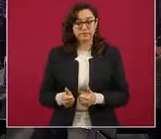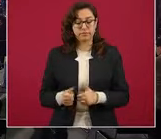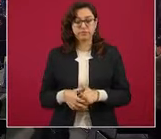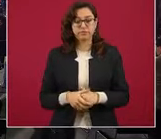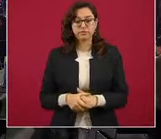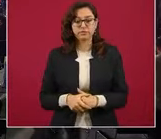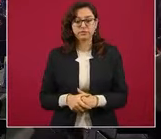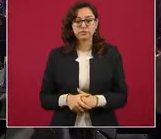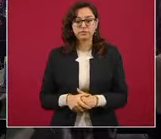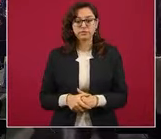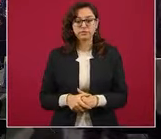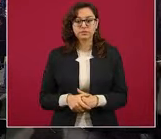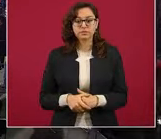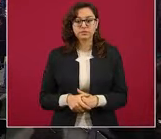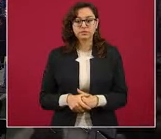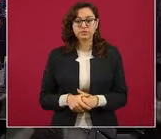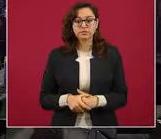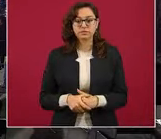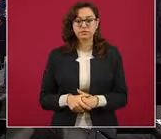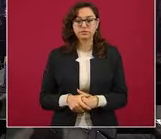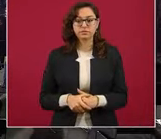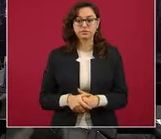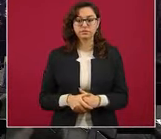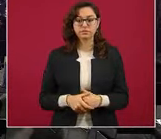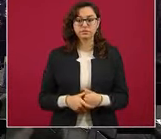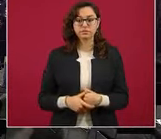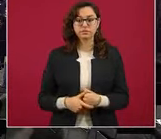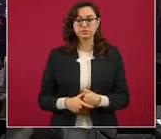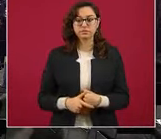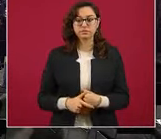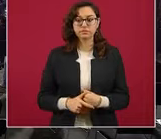que no haga falta